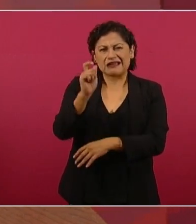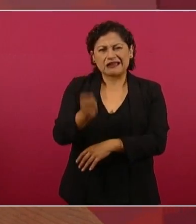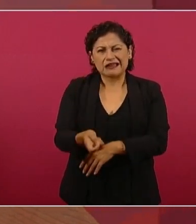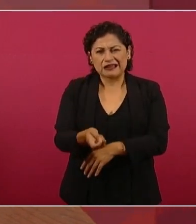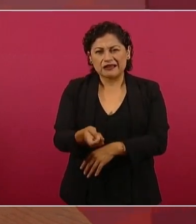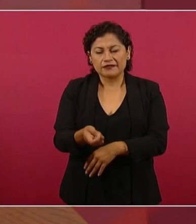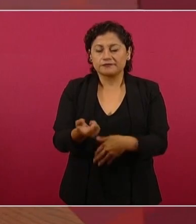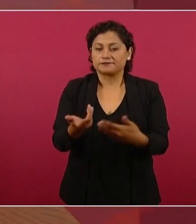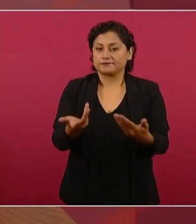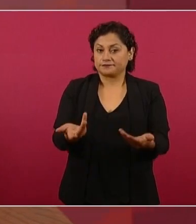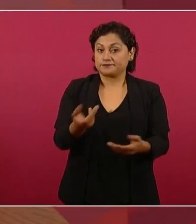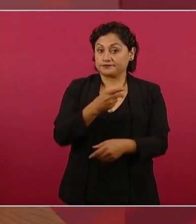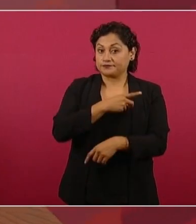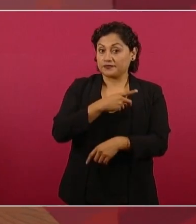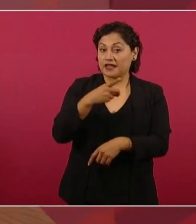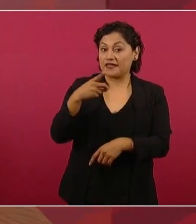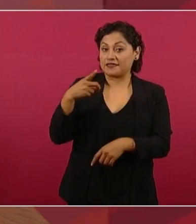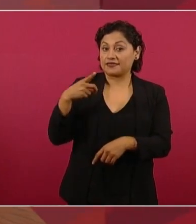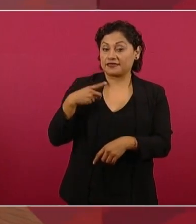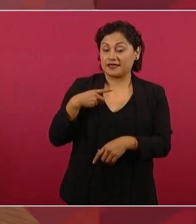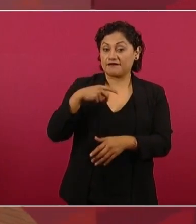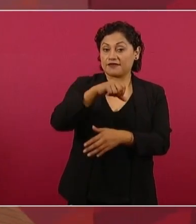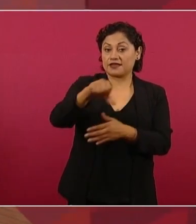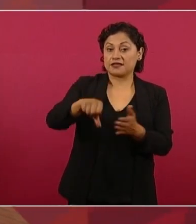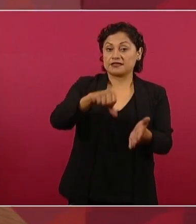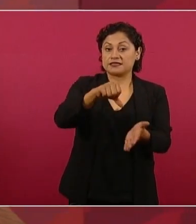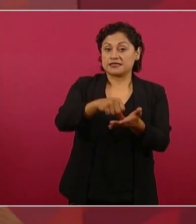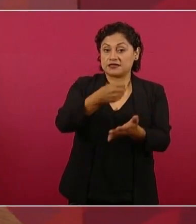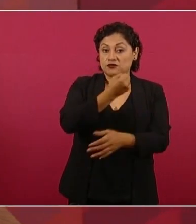estén en buen estado los centros de salud,